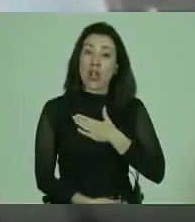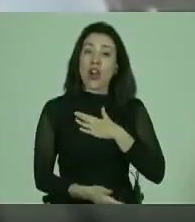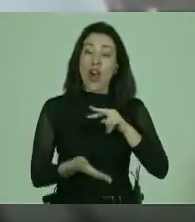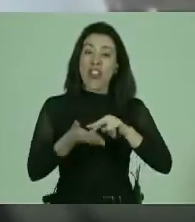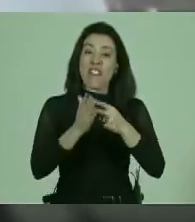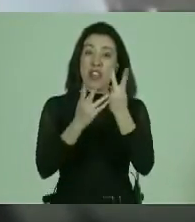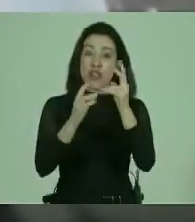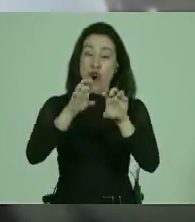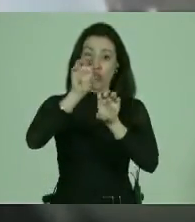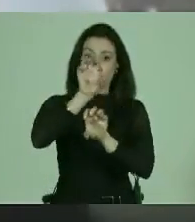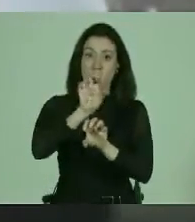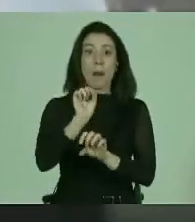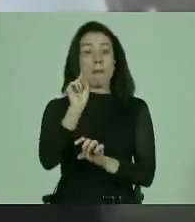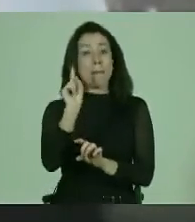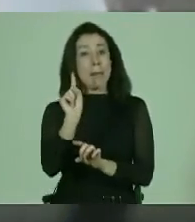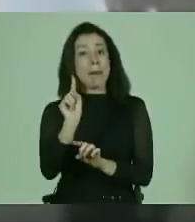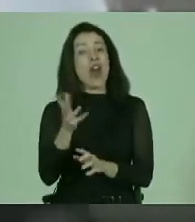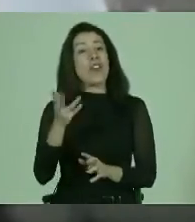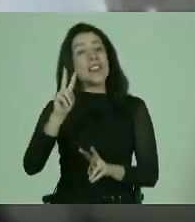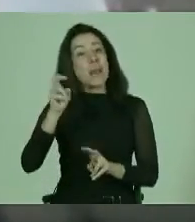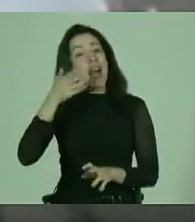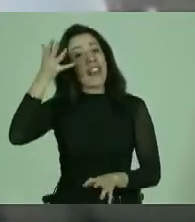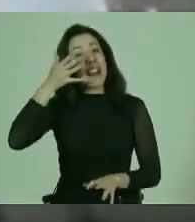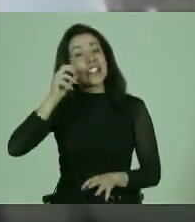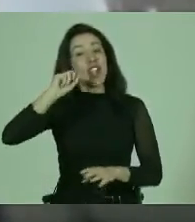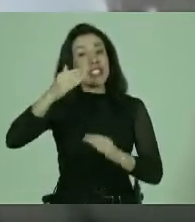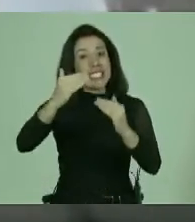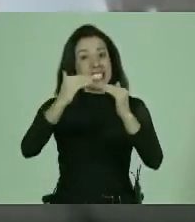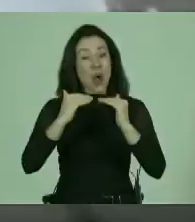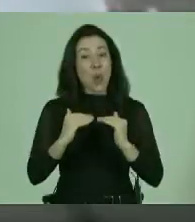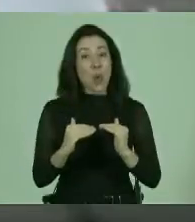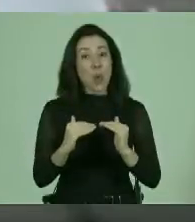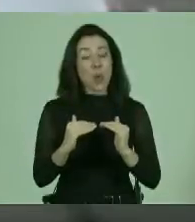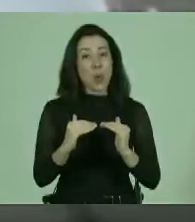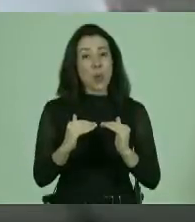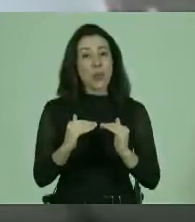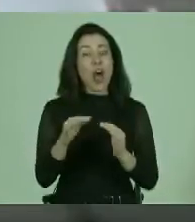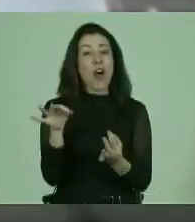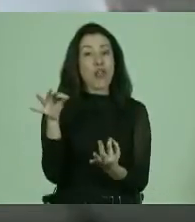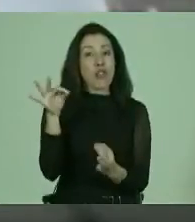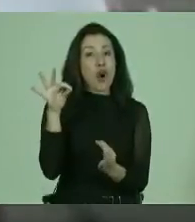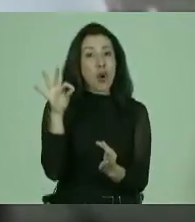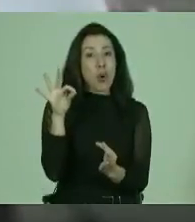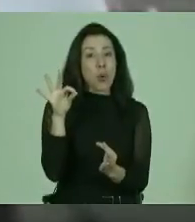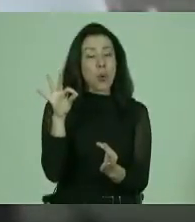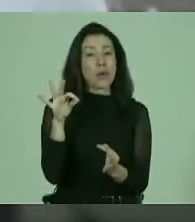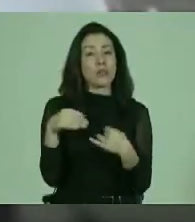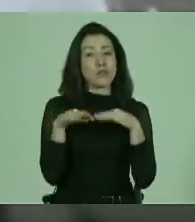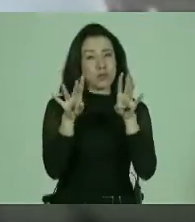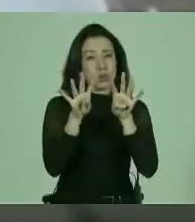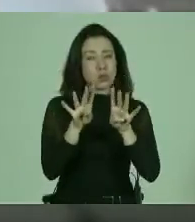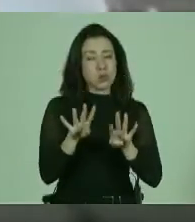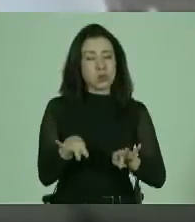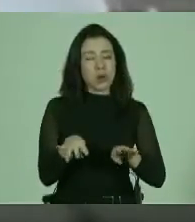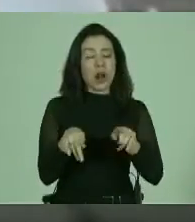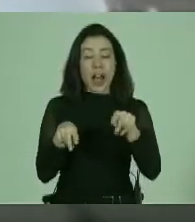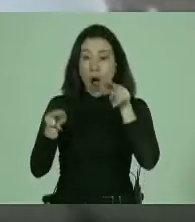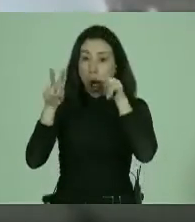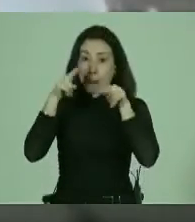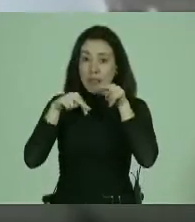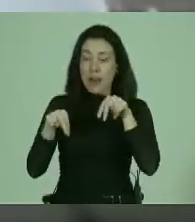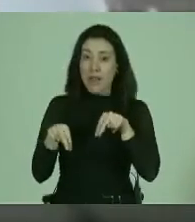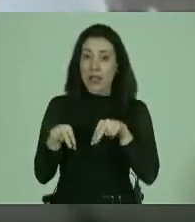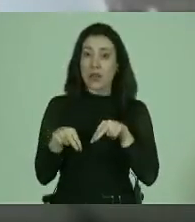en dos partes una primera sobre la declaración y una segunda sobre un documento que hicimos en el observatorio